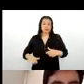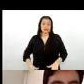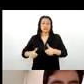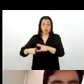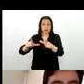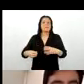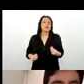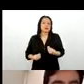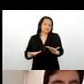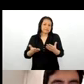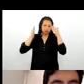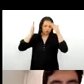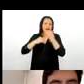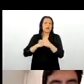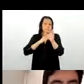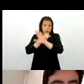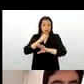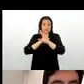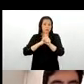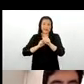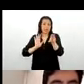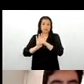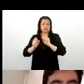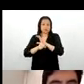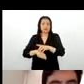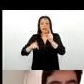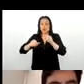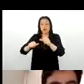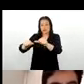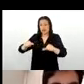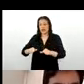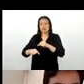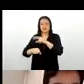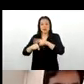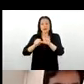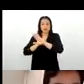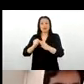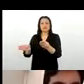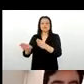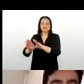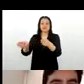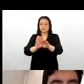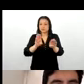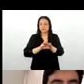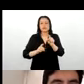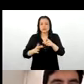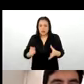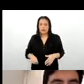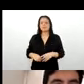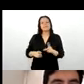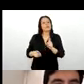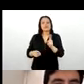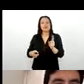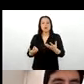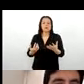bioseguridad y se tuvo que cerrar algunas áreas. Entonces ahí tuvimos un cierre de áreas, no hubo